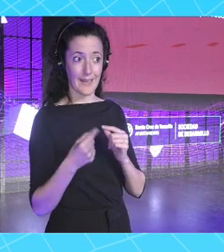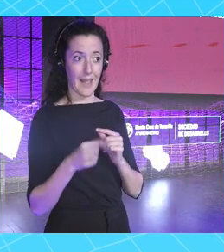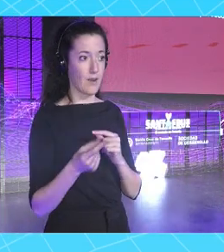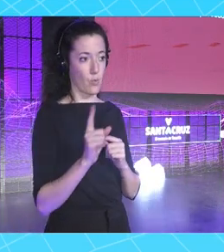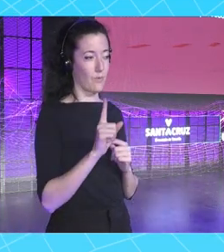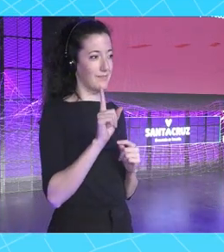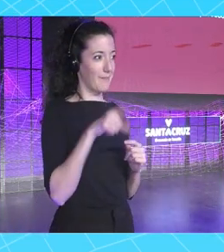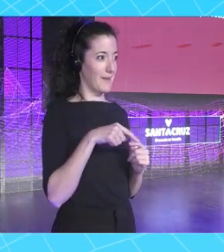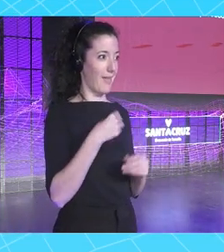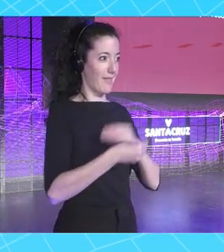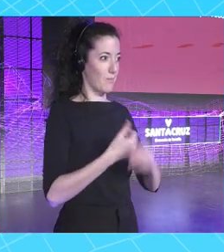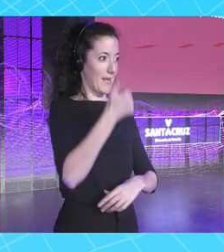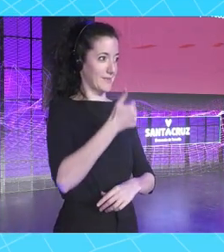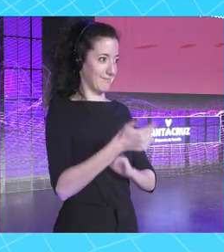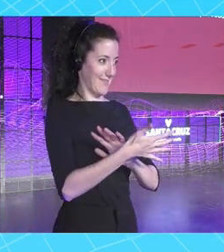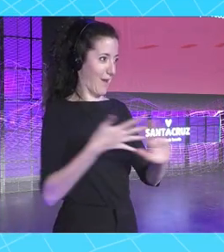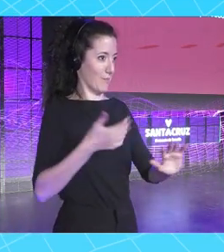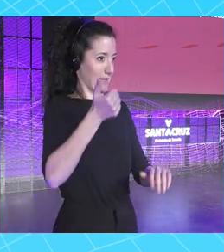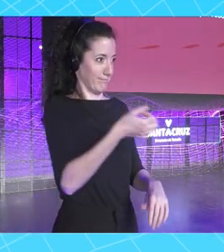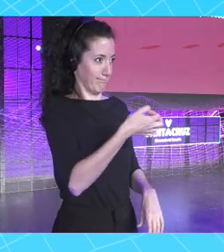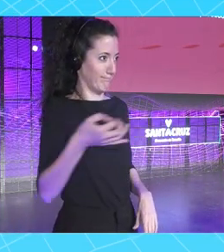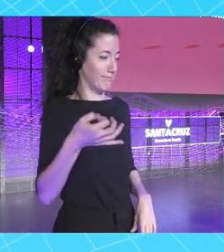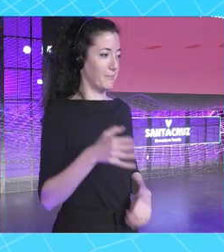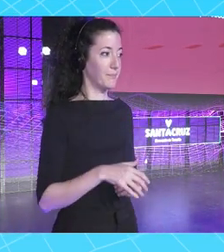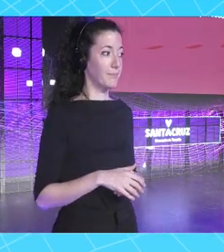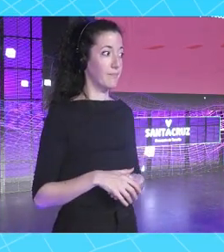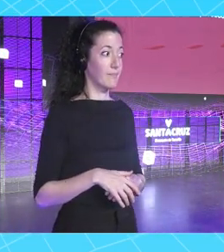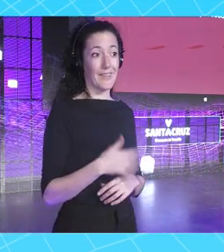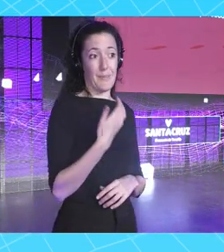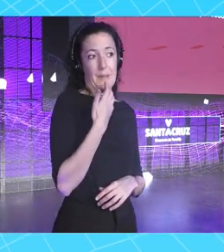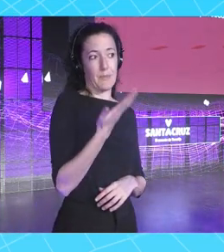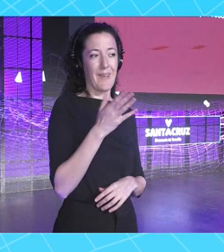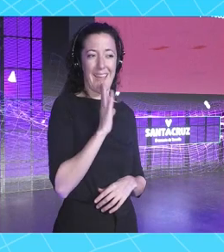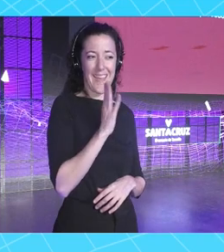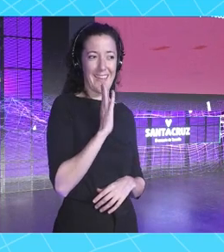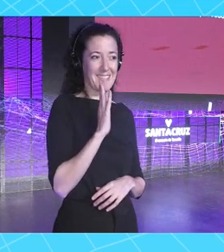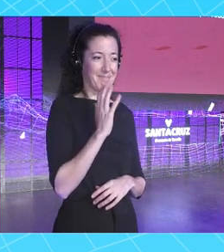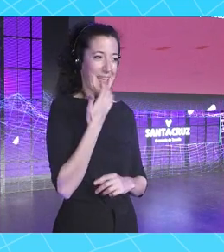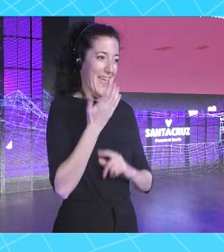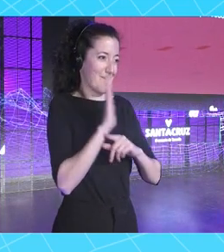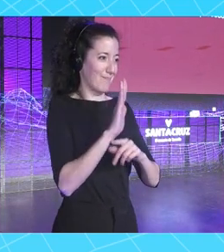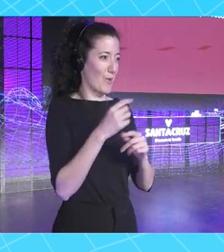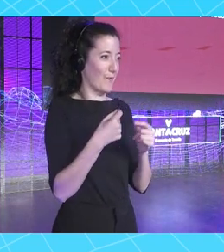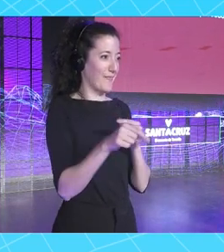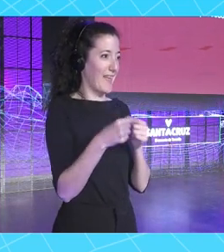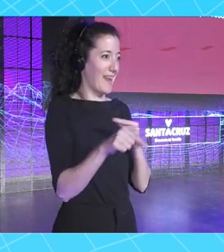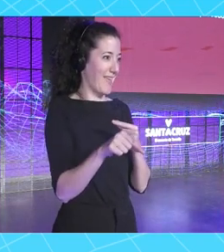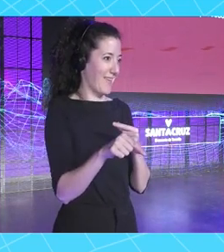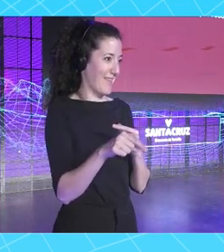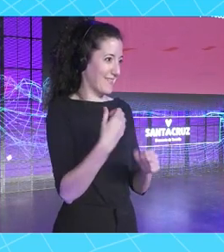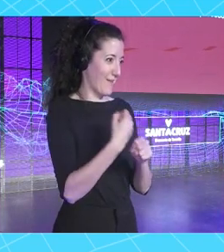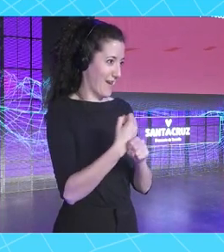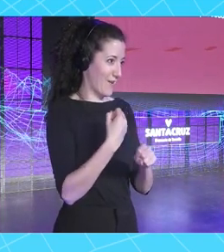Pues si seguimos con el símil del teletrabajo sería pues que cuando estamos ahí en las videoconferencias tener